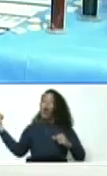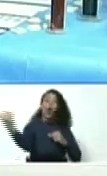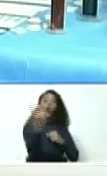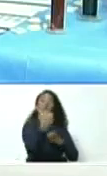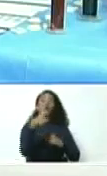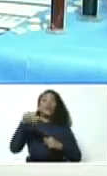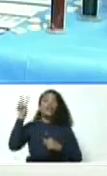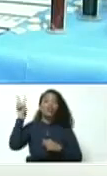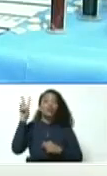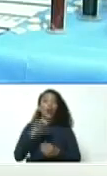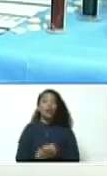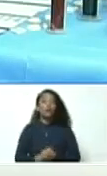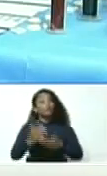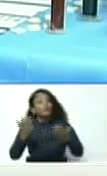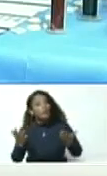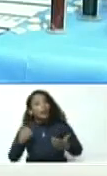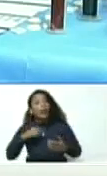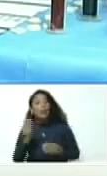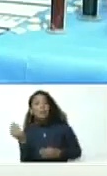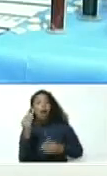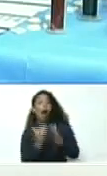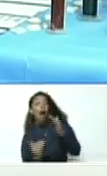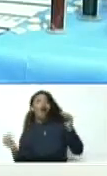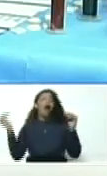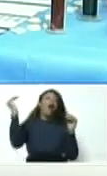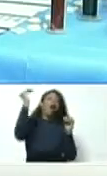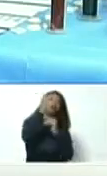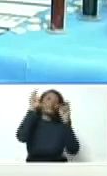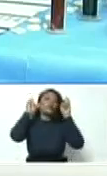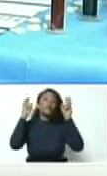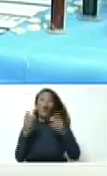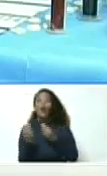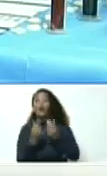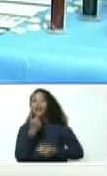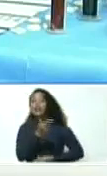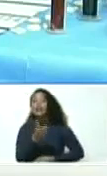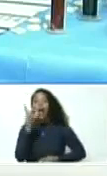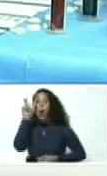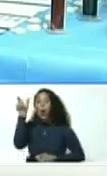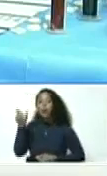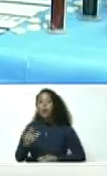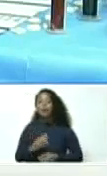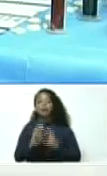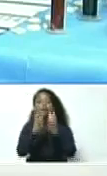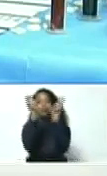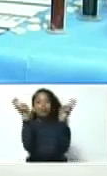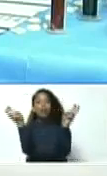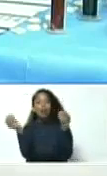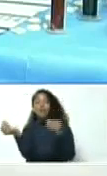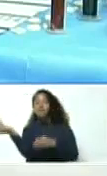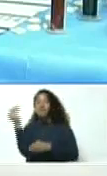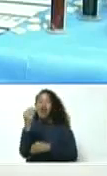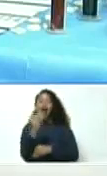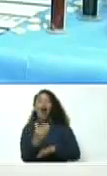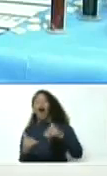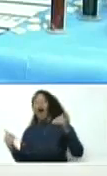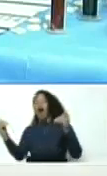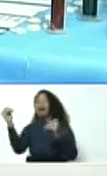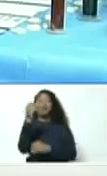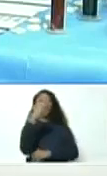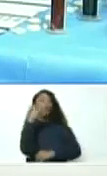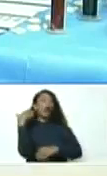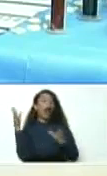y tener la más alta gama, como decía el citotécnico, la más alta gama de